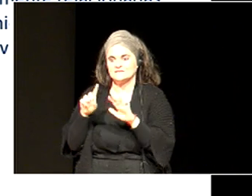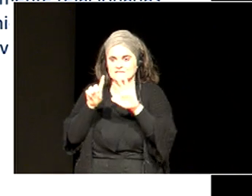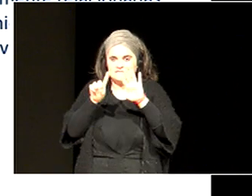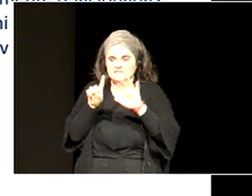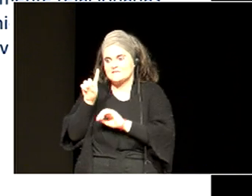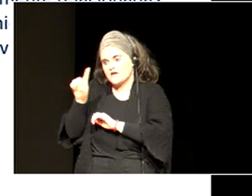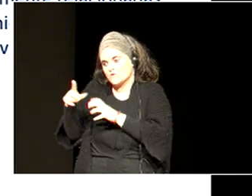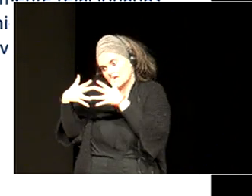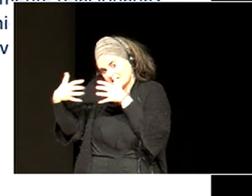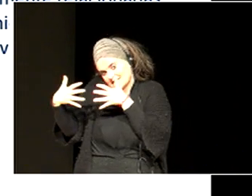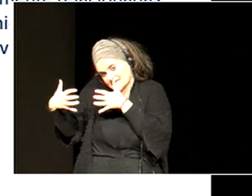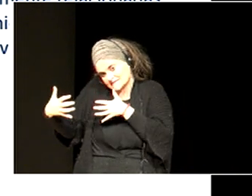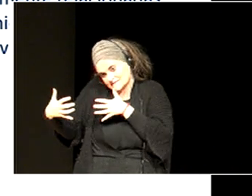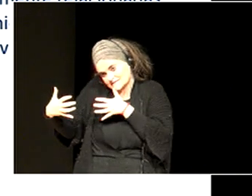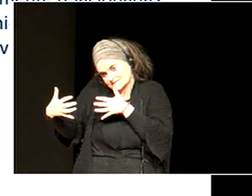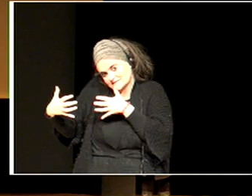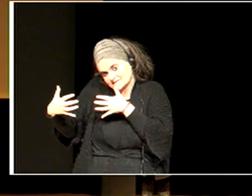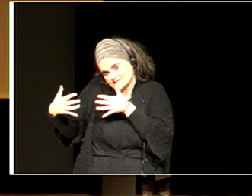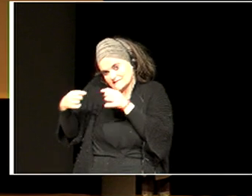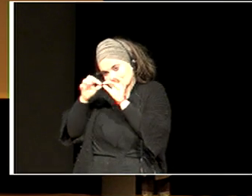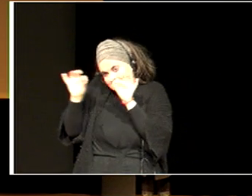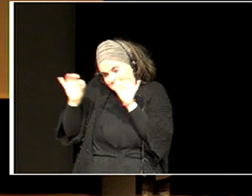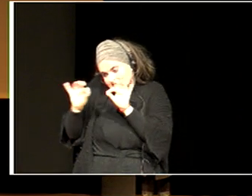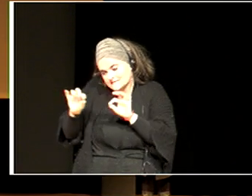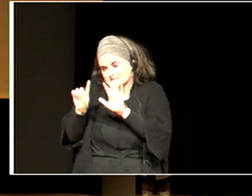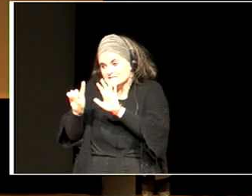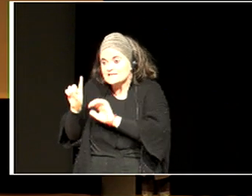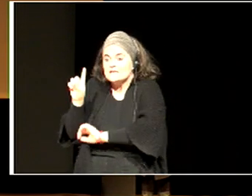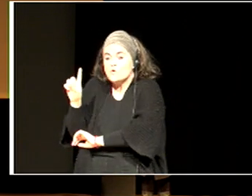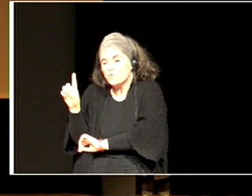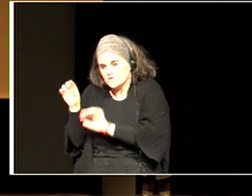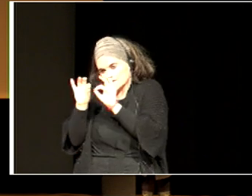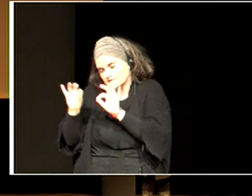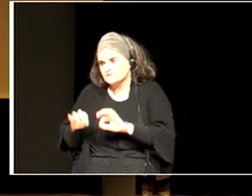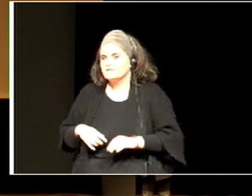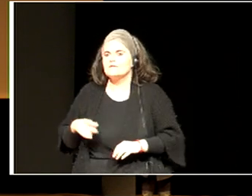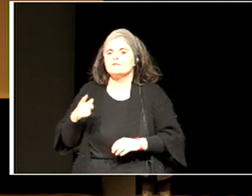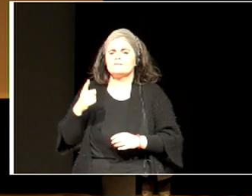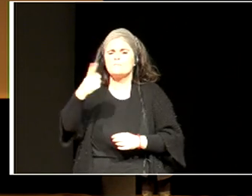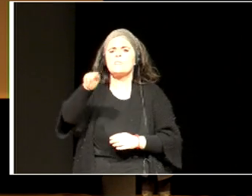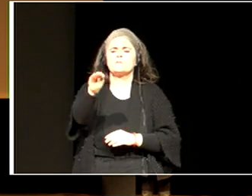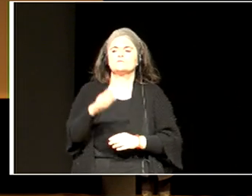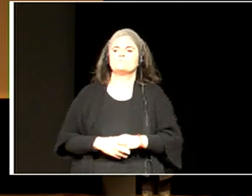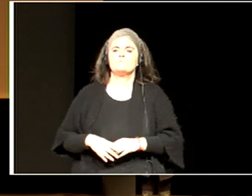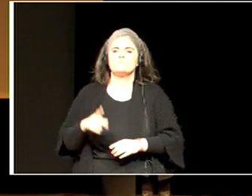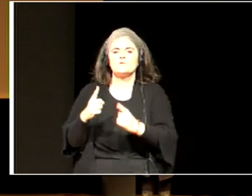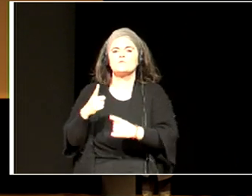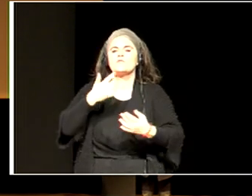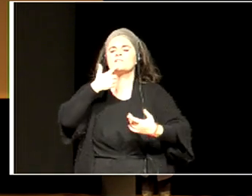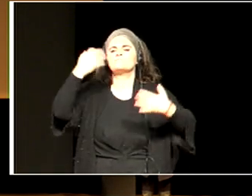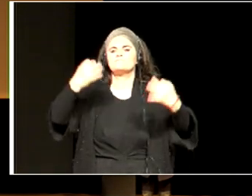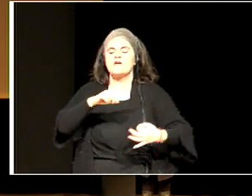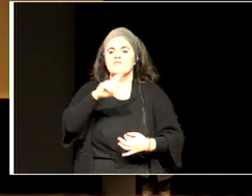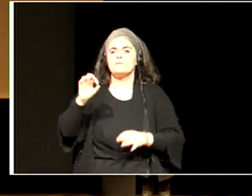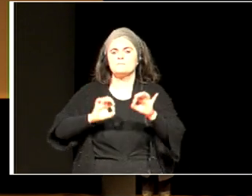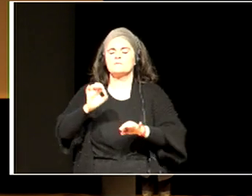líneas del libro de texto os voy a hacer una pregunta alguien puede asegurar al cien por cien que en el